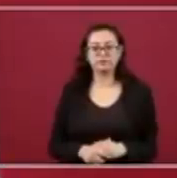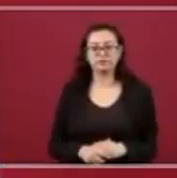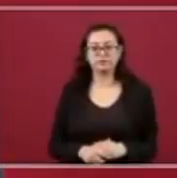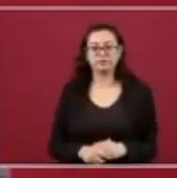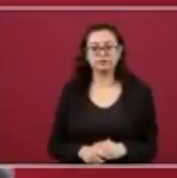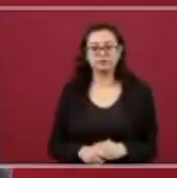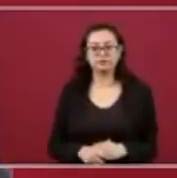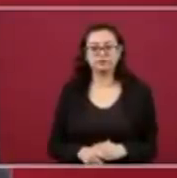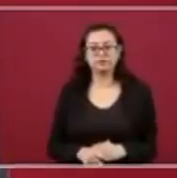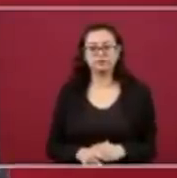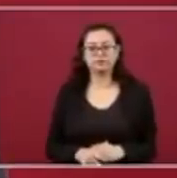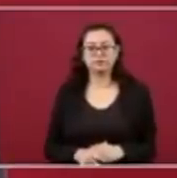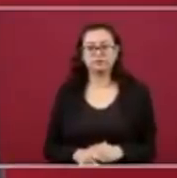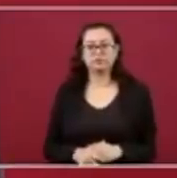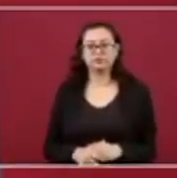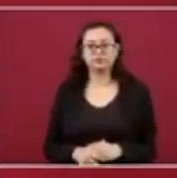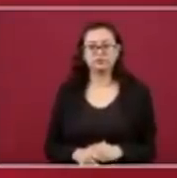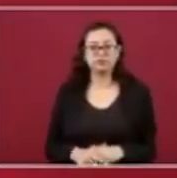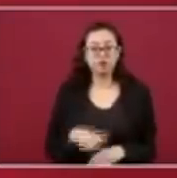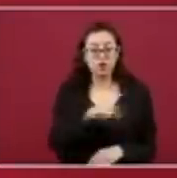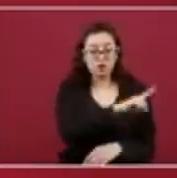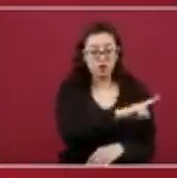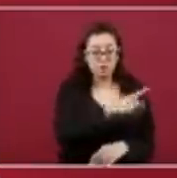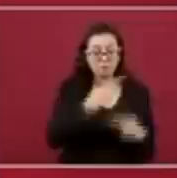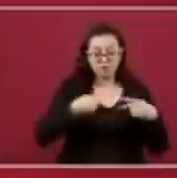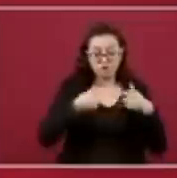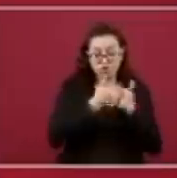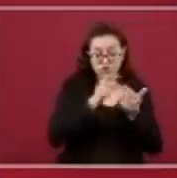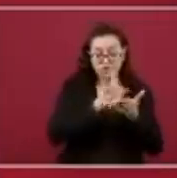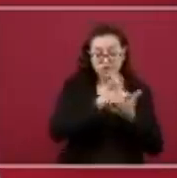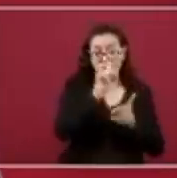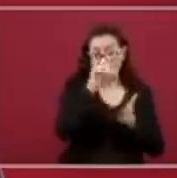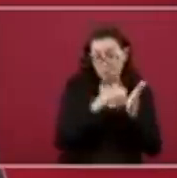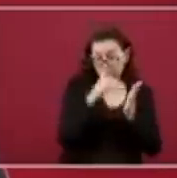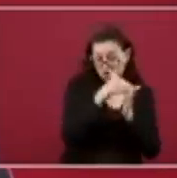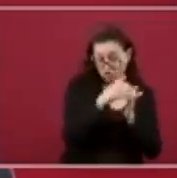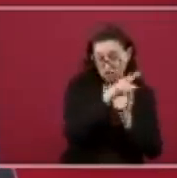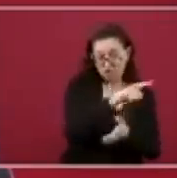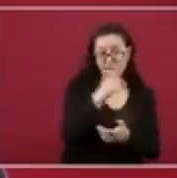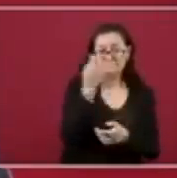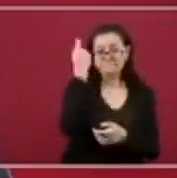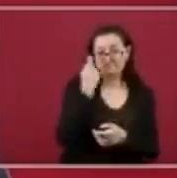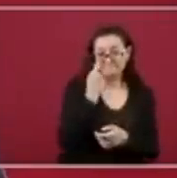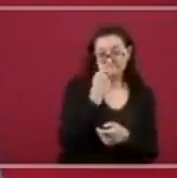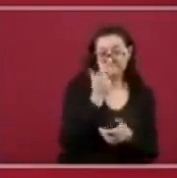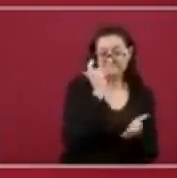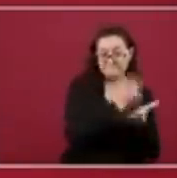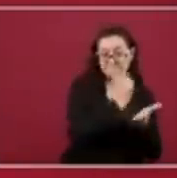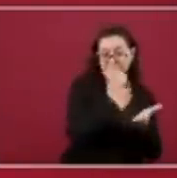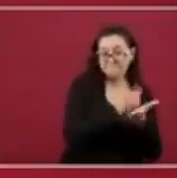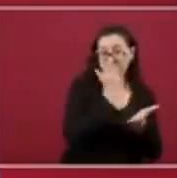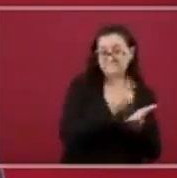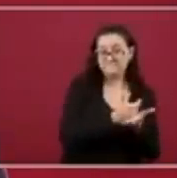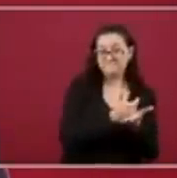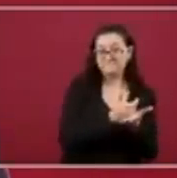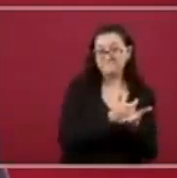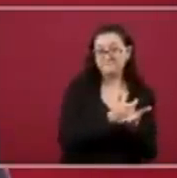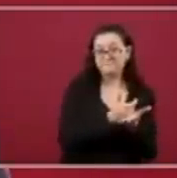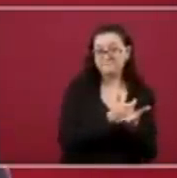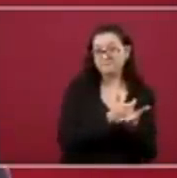La pensión a 1 millón de personas con discapacidad, que significa una